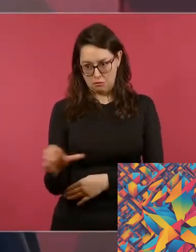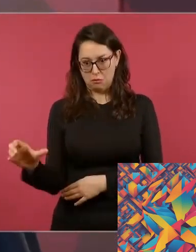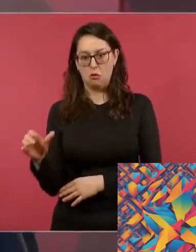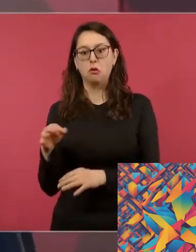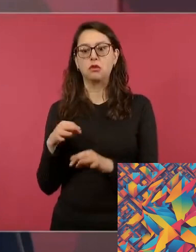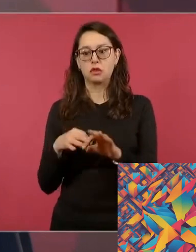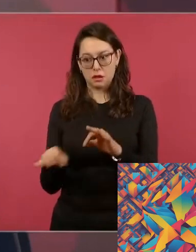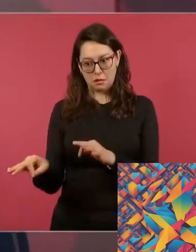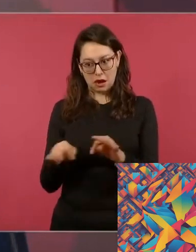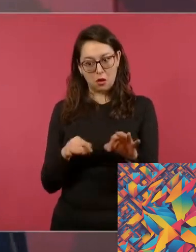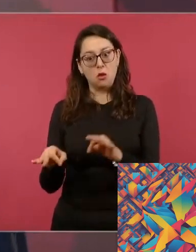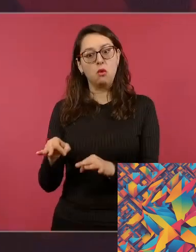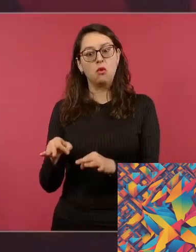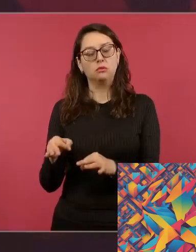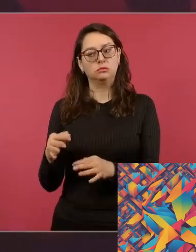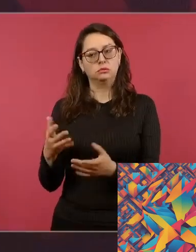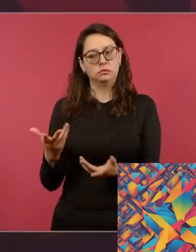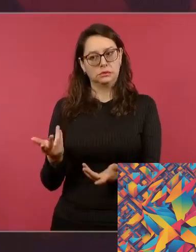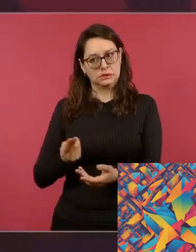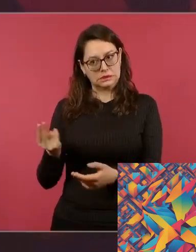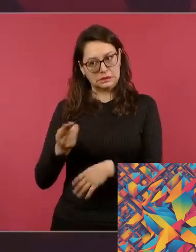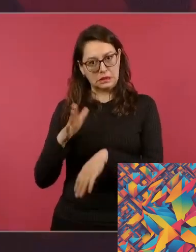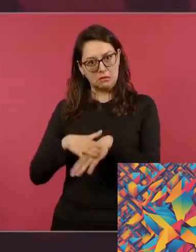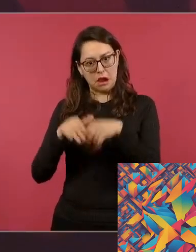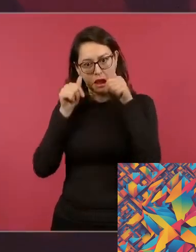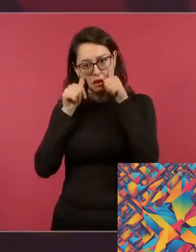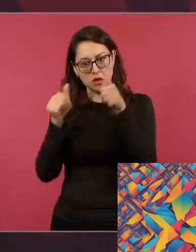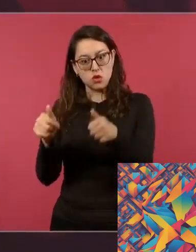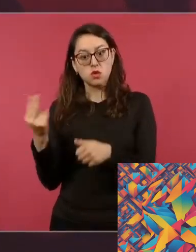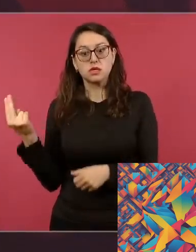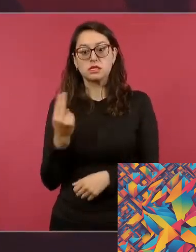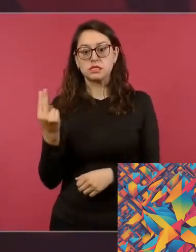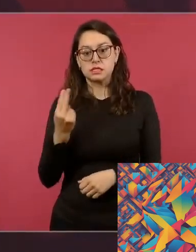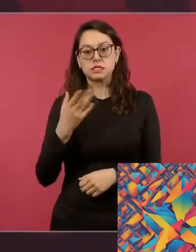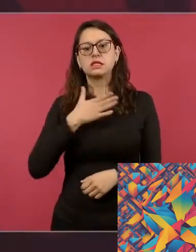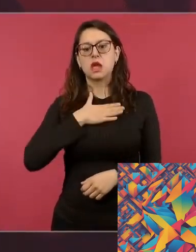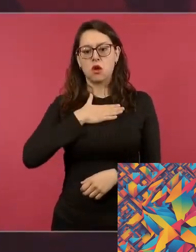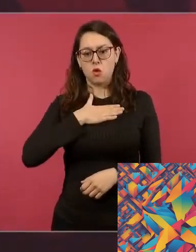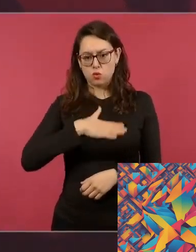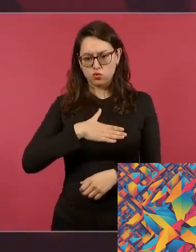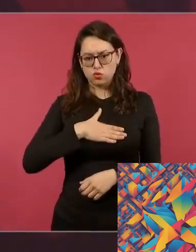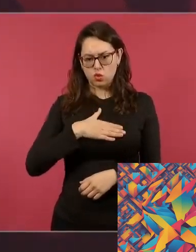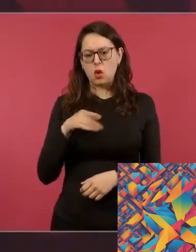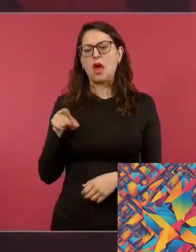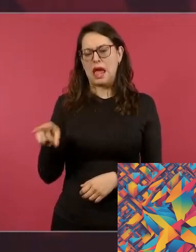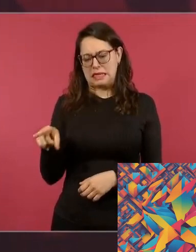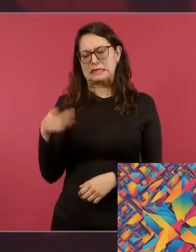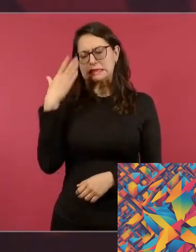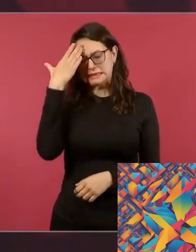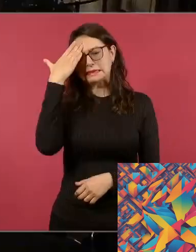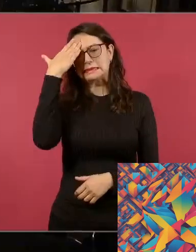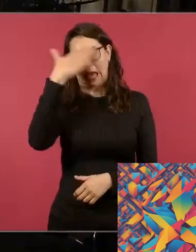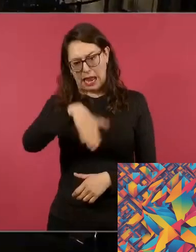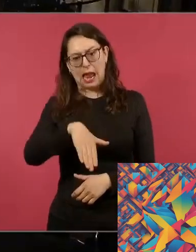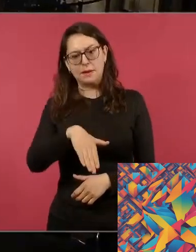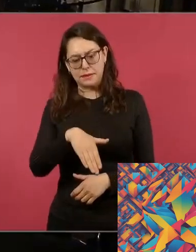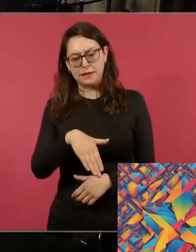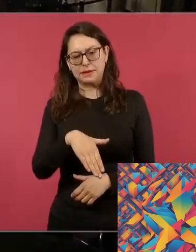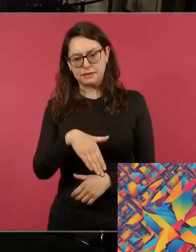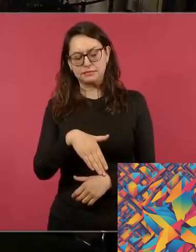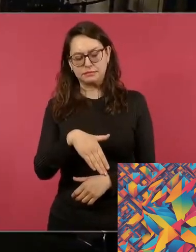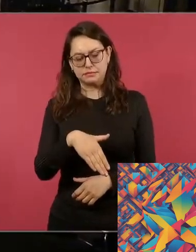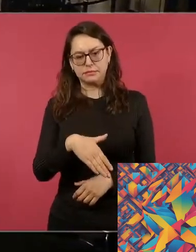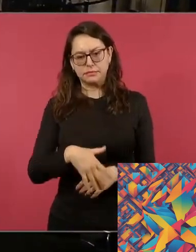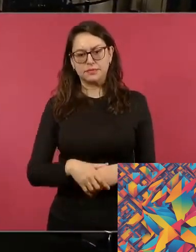trata de enfrentamientos y represión. La verdadera seguridad viene de la creación de oportunidades, de la educación y de la